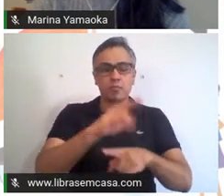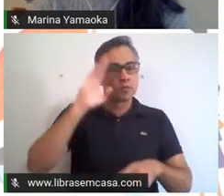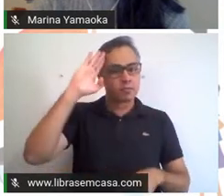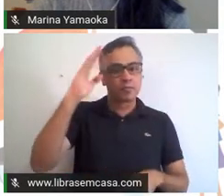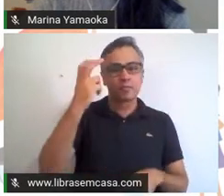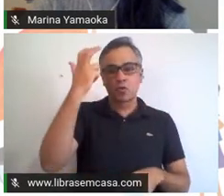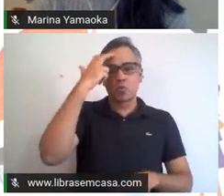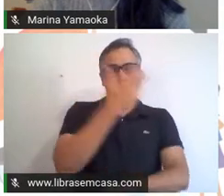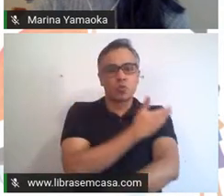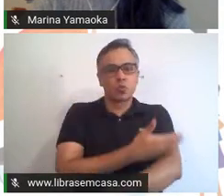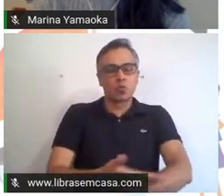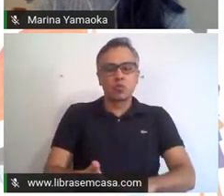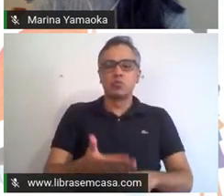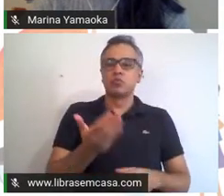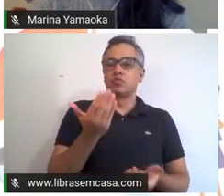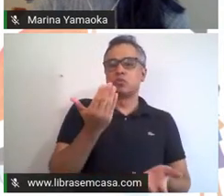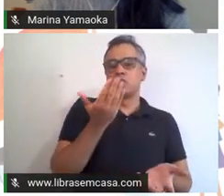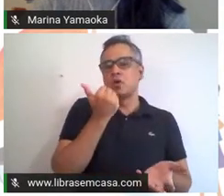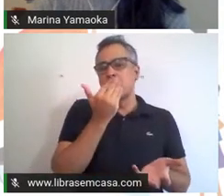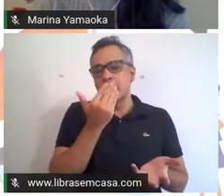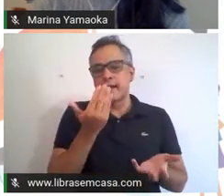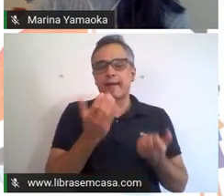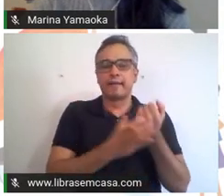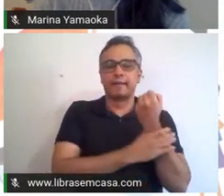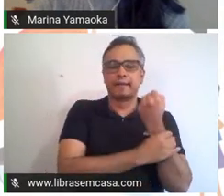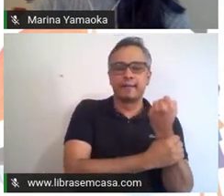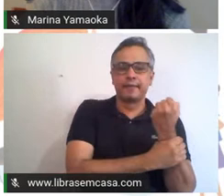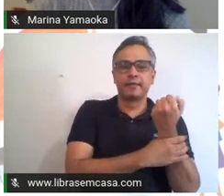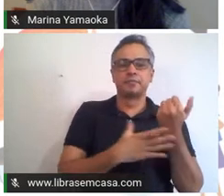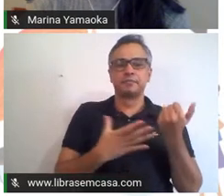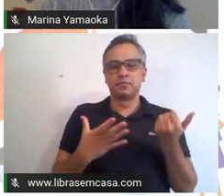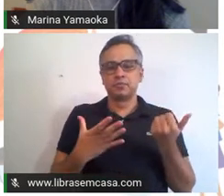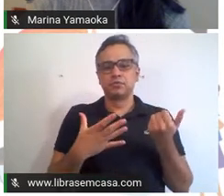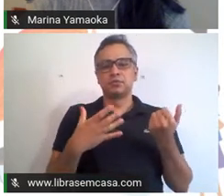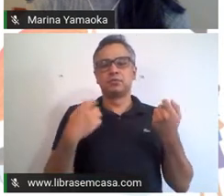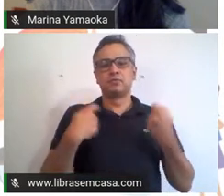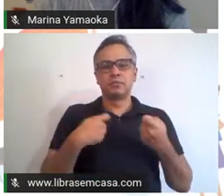la cultura alimentaria como guía, porque básicamente es un